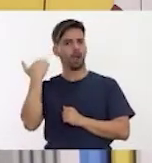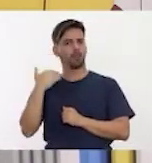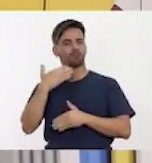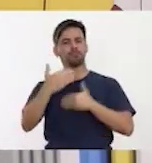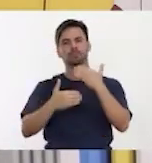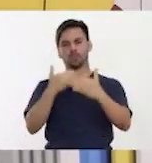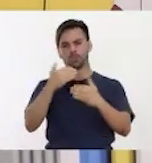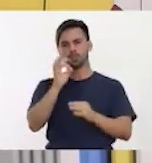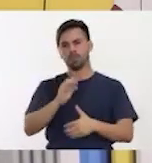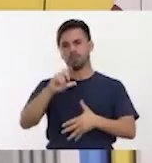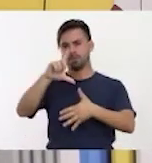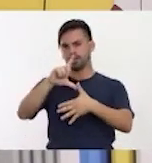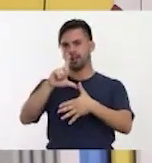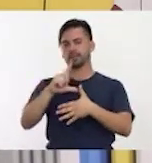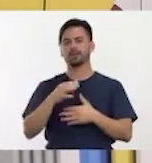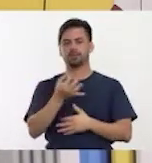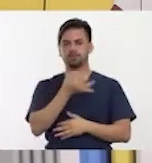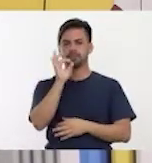América Latina.